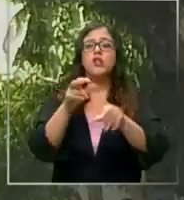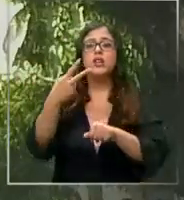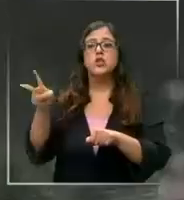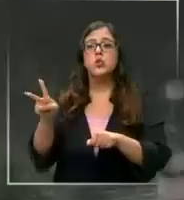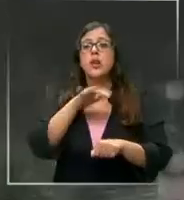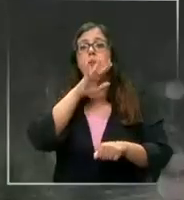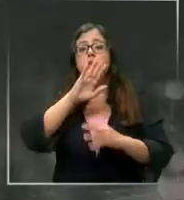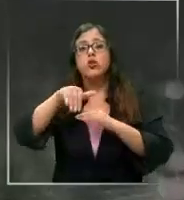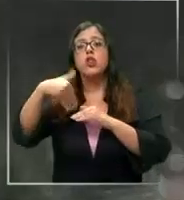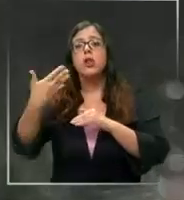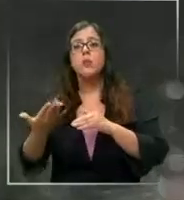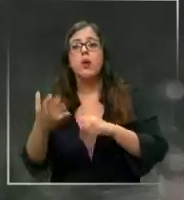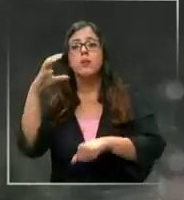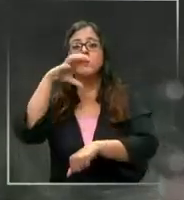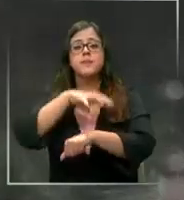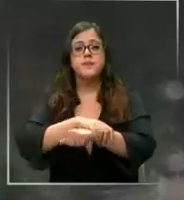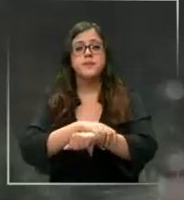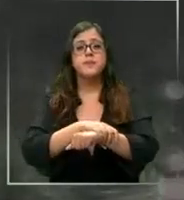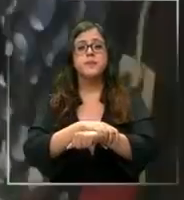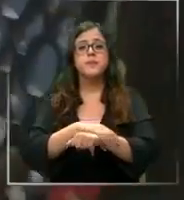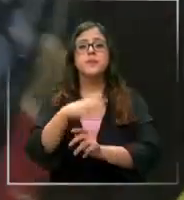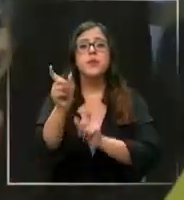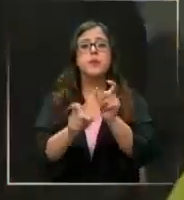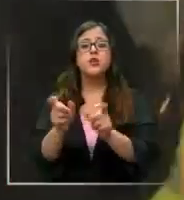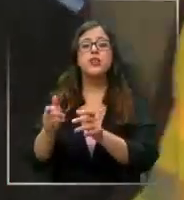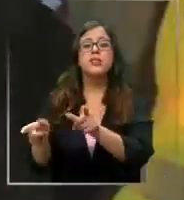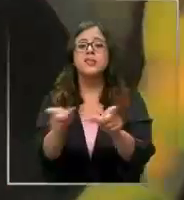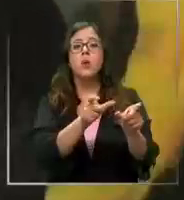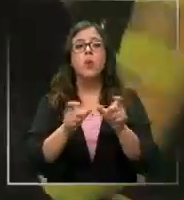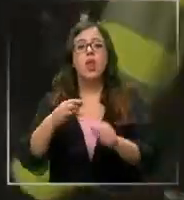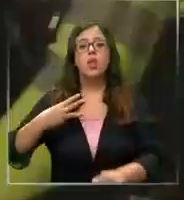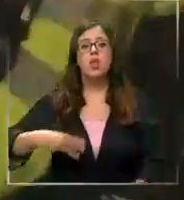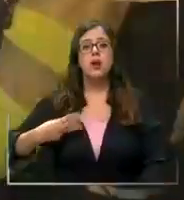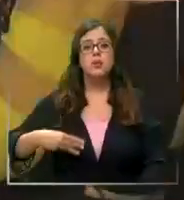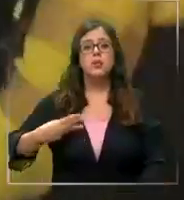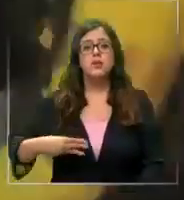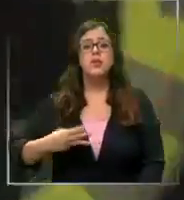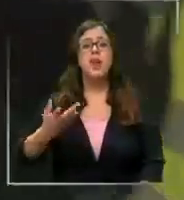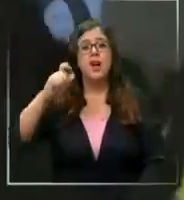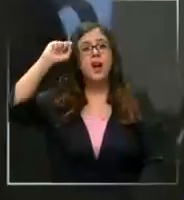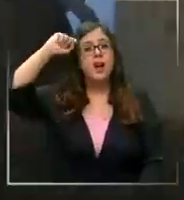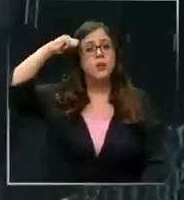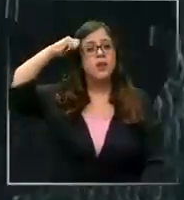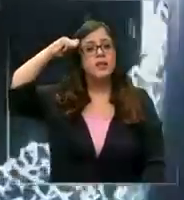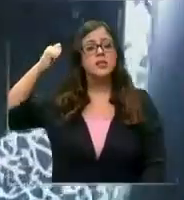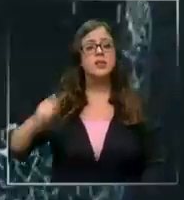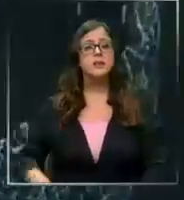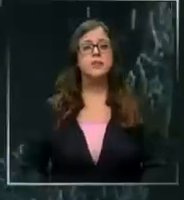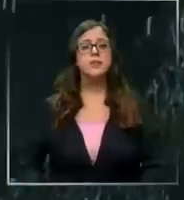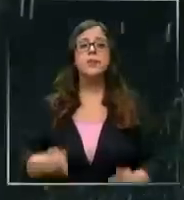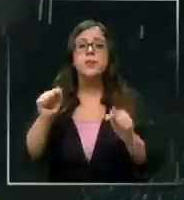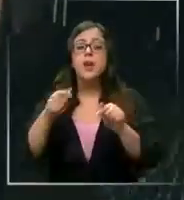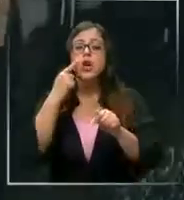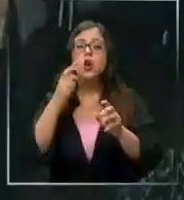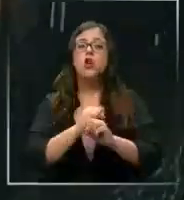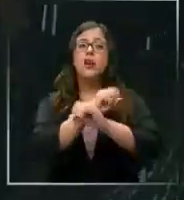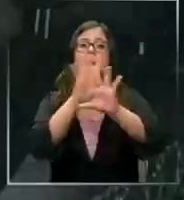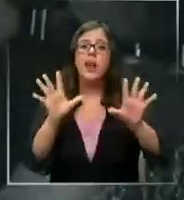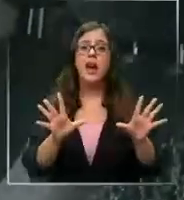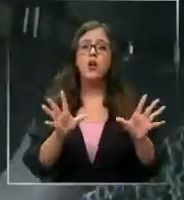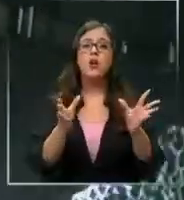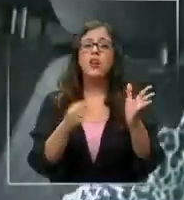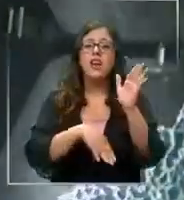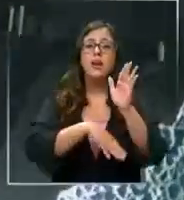más tarde, fue detenido por personal de seguridad de la Municipalidad de Providencia. Tenemos claro que